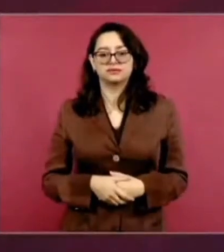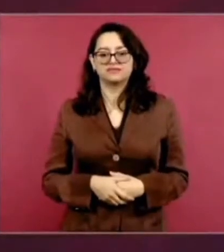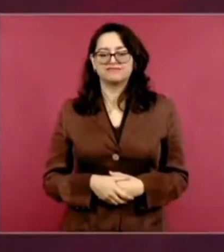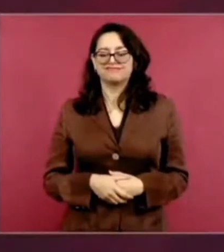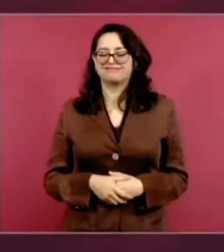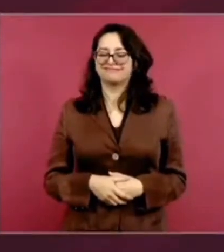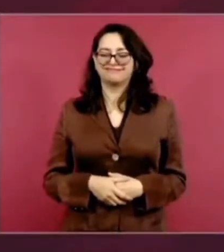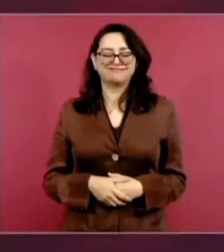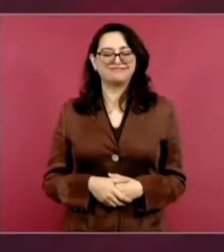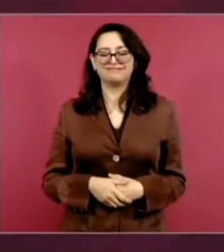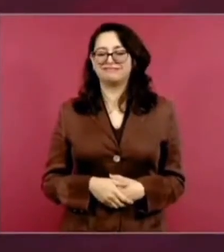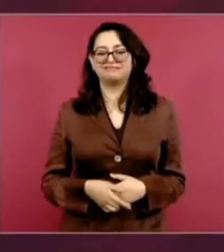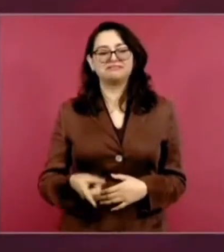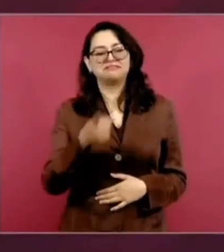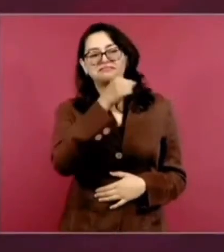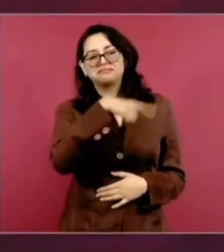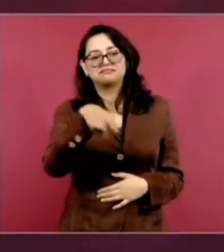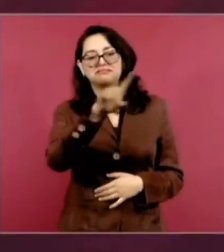lo electoral.